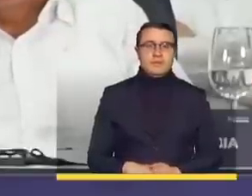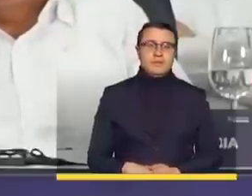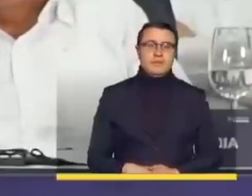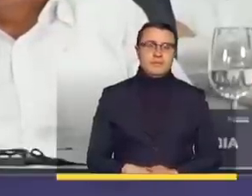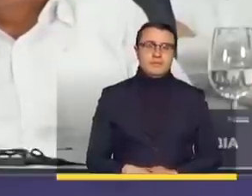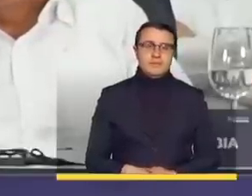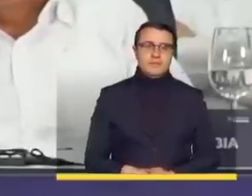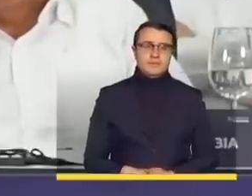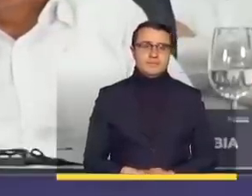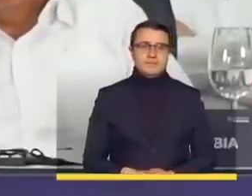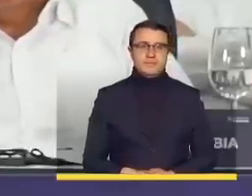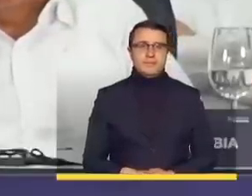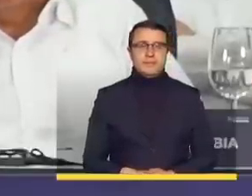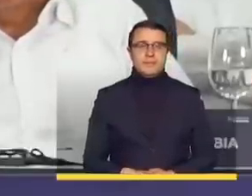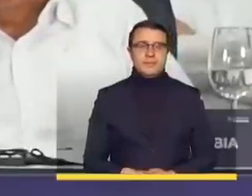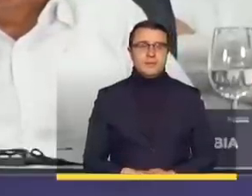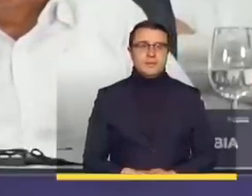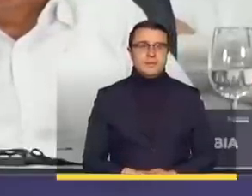tenemos